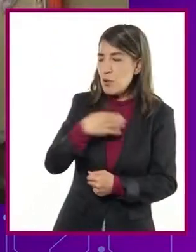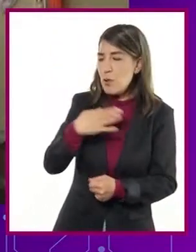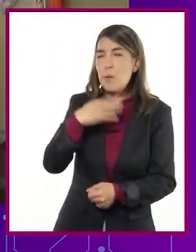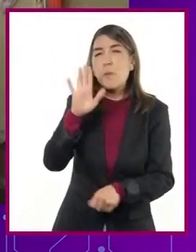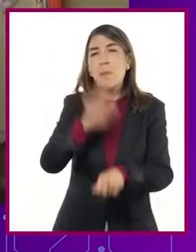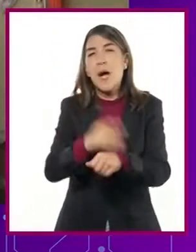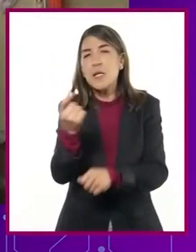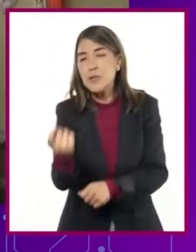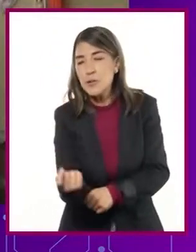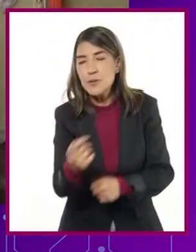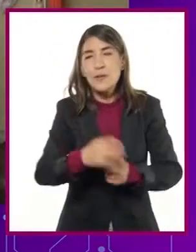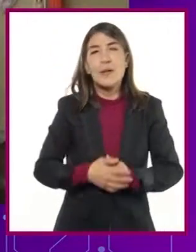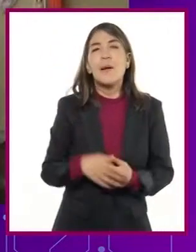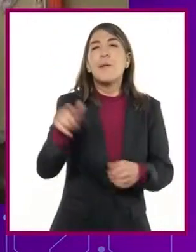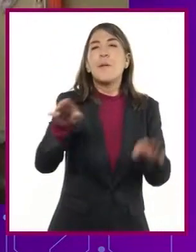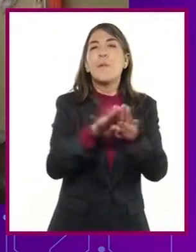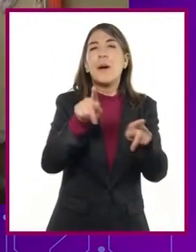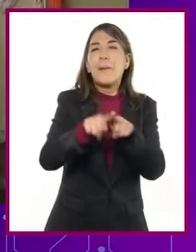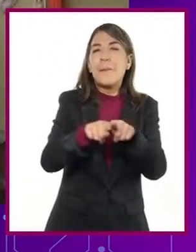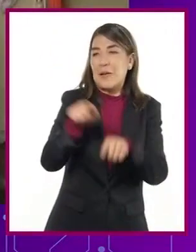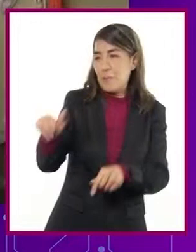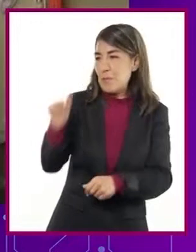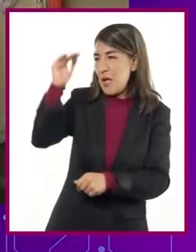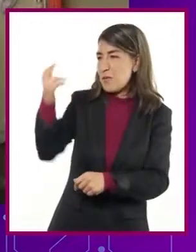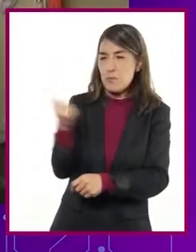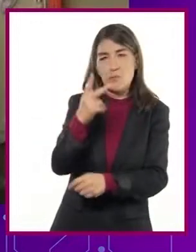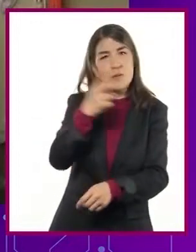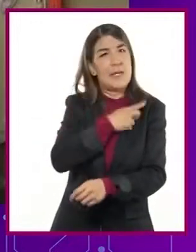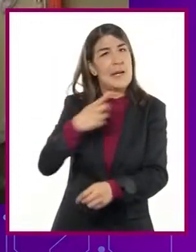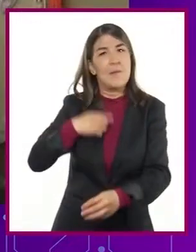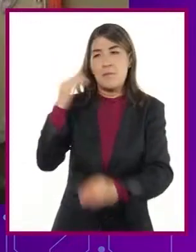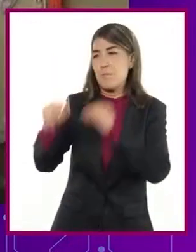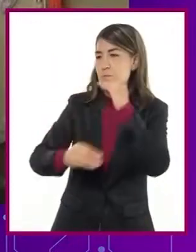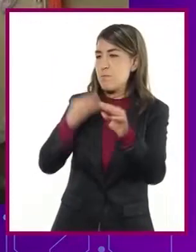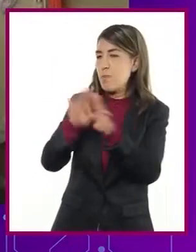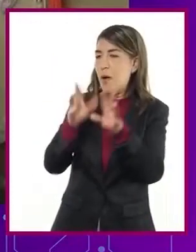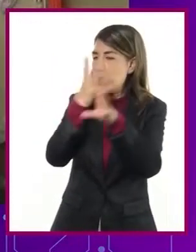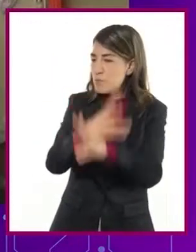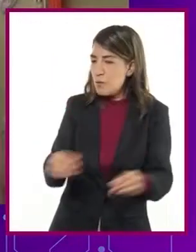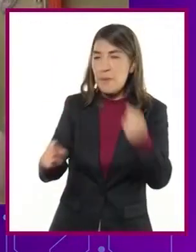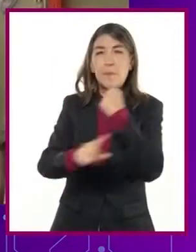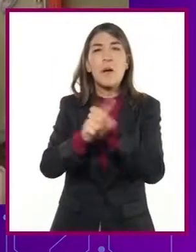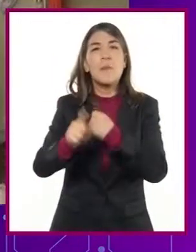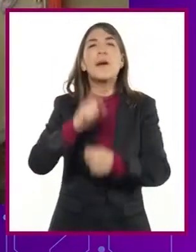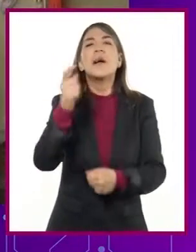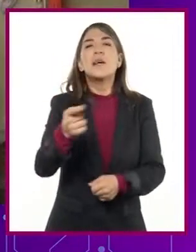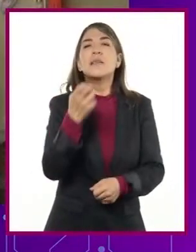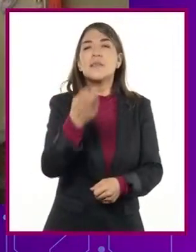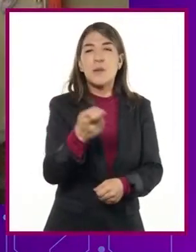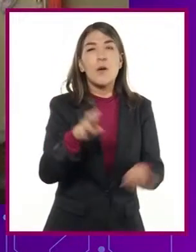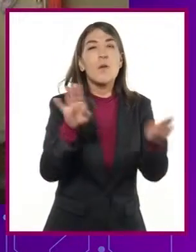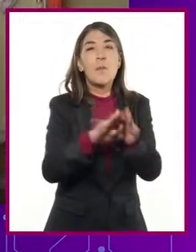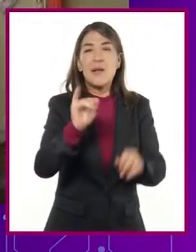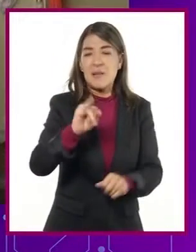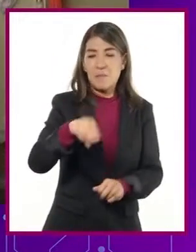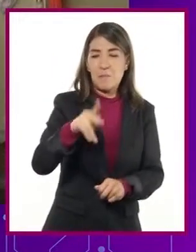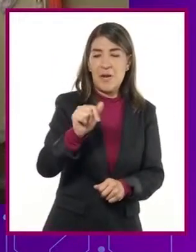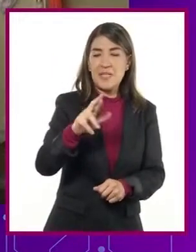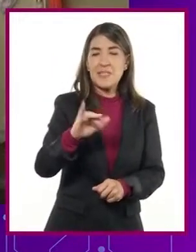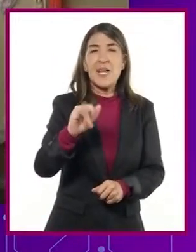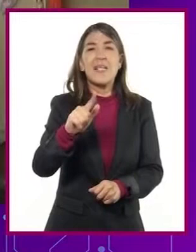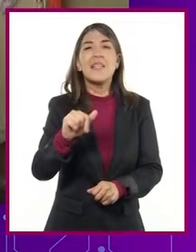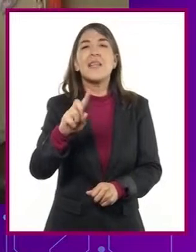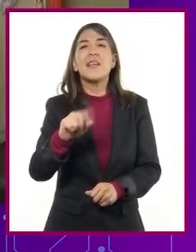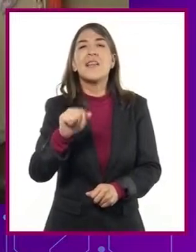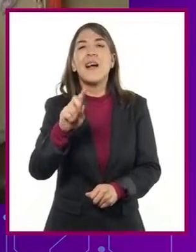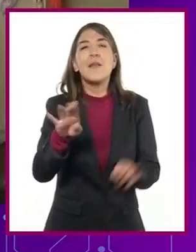de resolver de tal o cual manera. Hacer uso del principio de imparcialidad es hacer a un lado